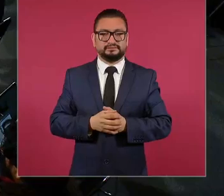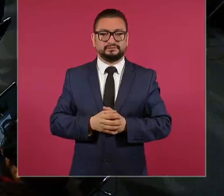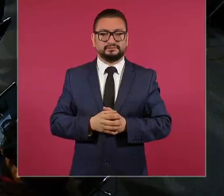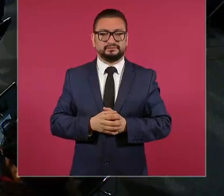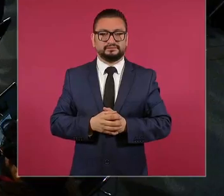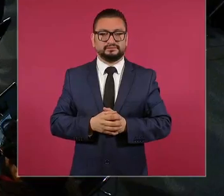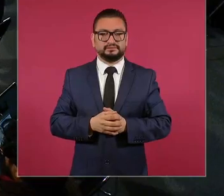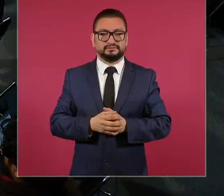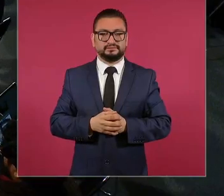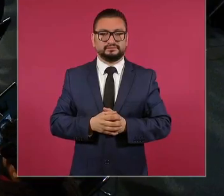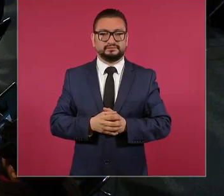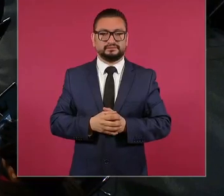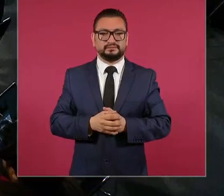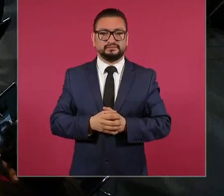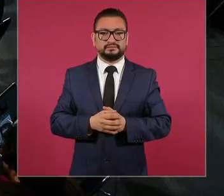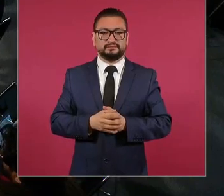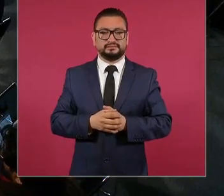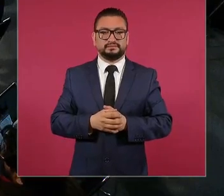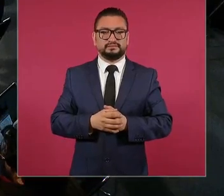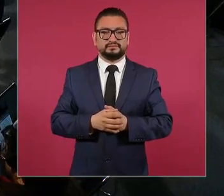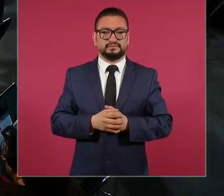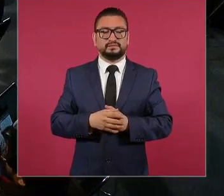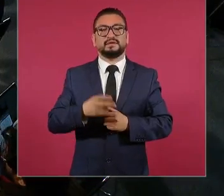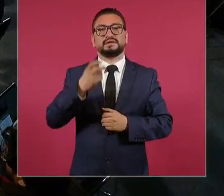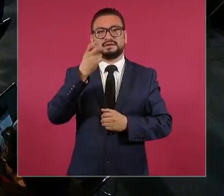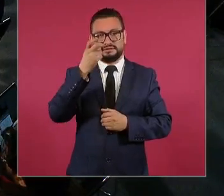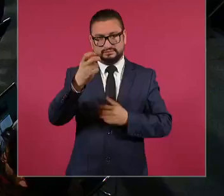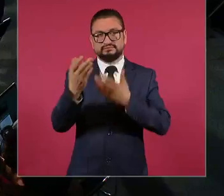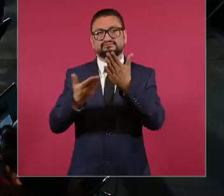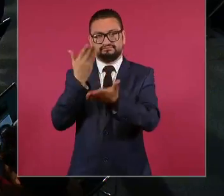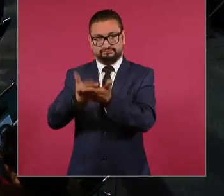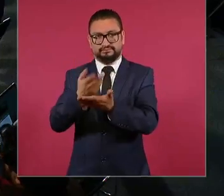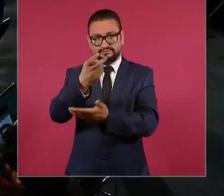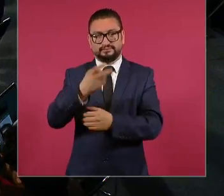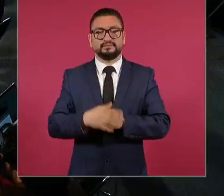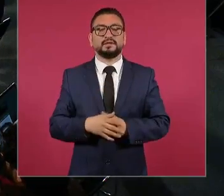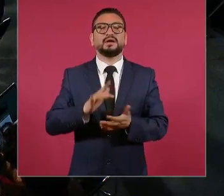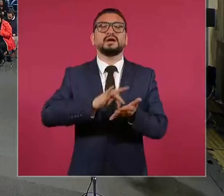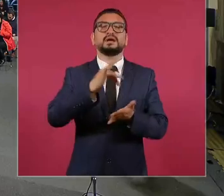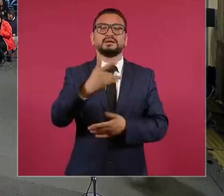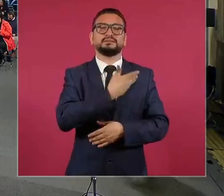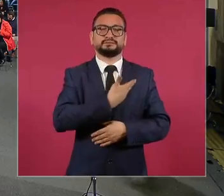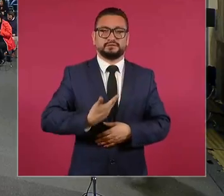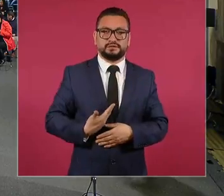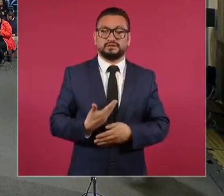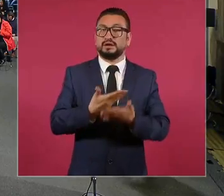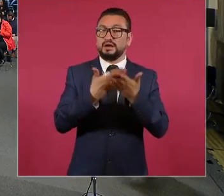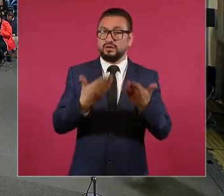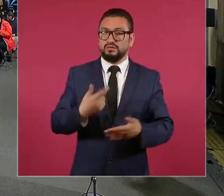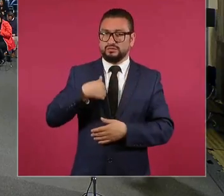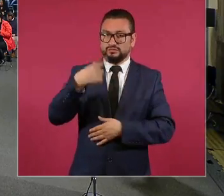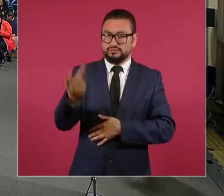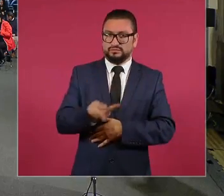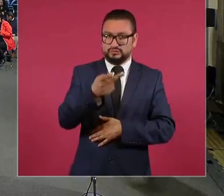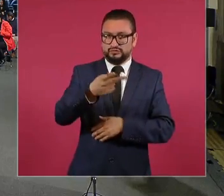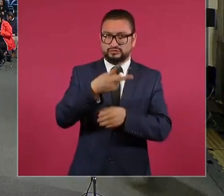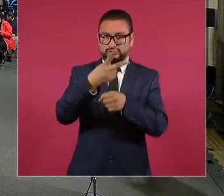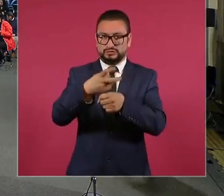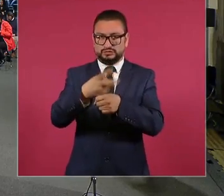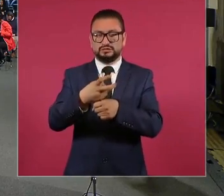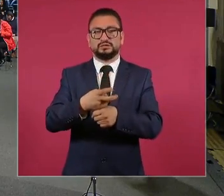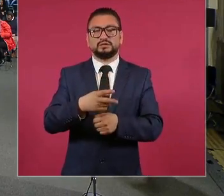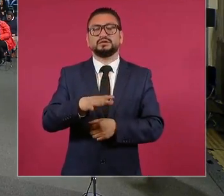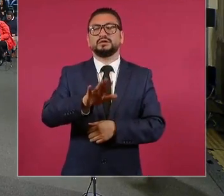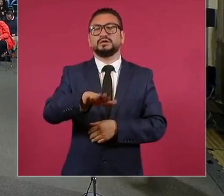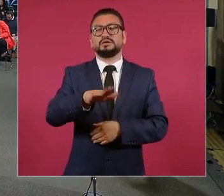y eso es lo que está de por mes. Muchas gracias, presidente. Mi pregunta, mi segunda pregunta sería,